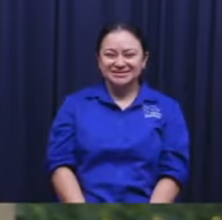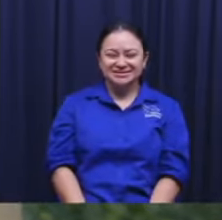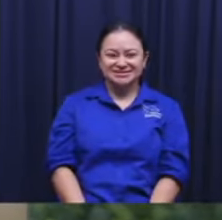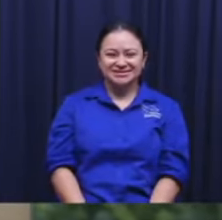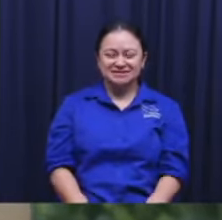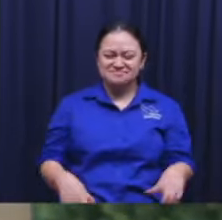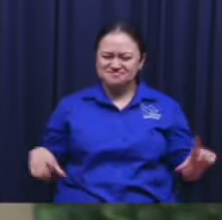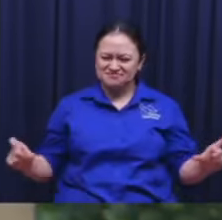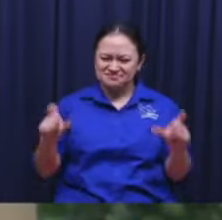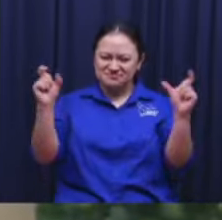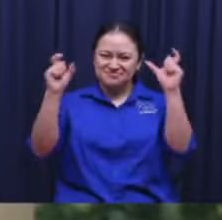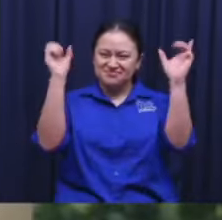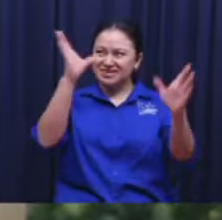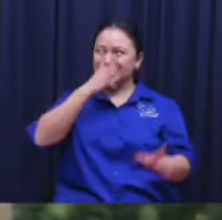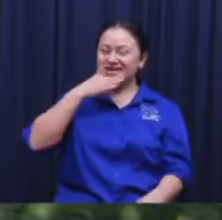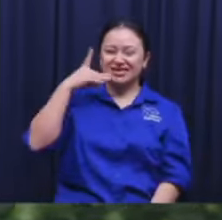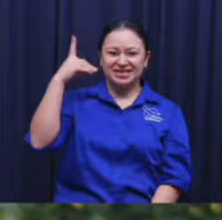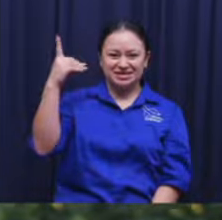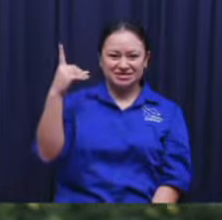planta de clap.